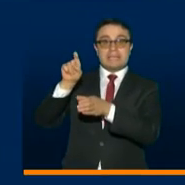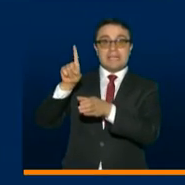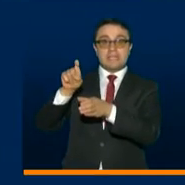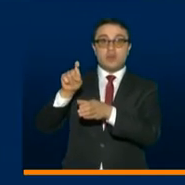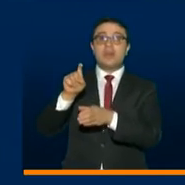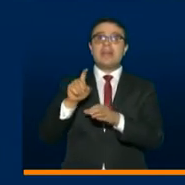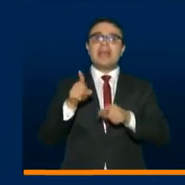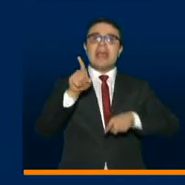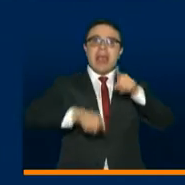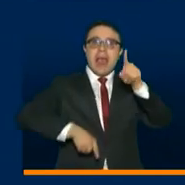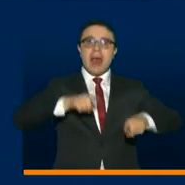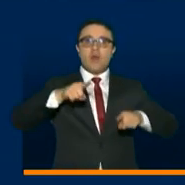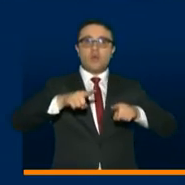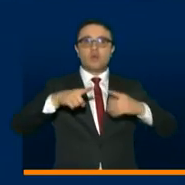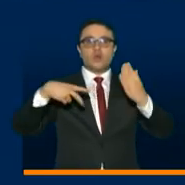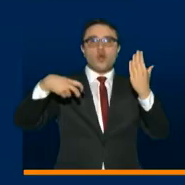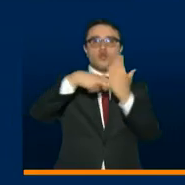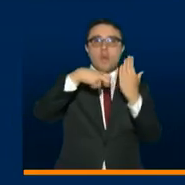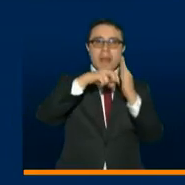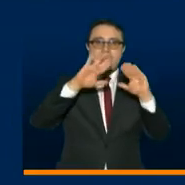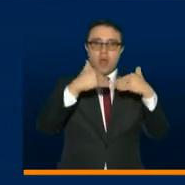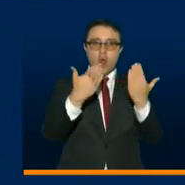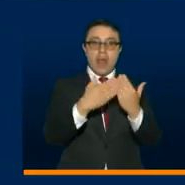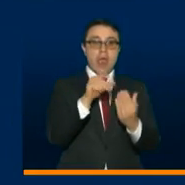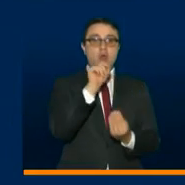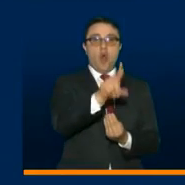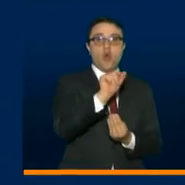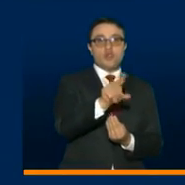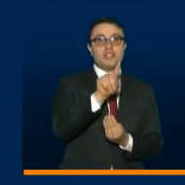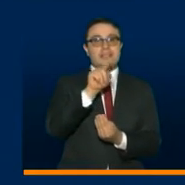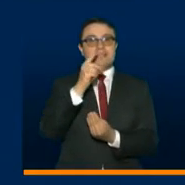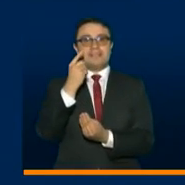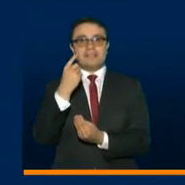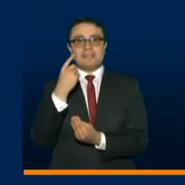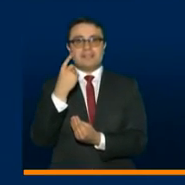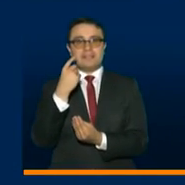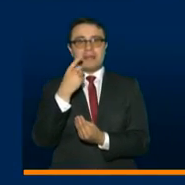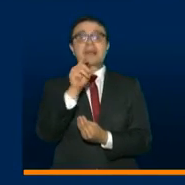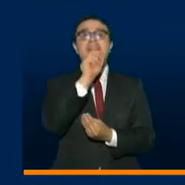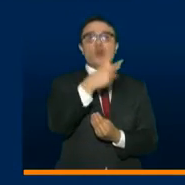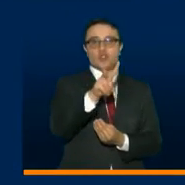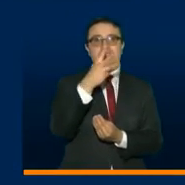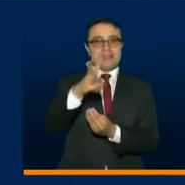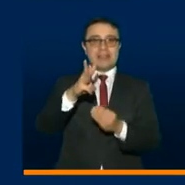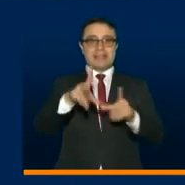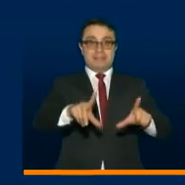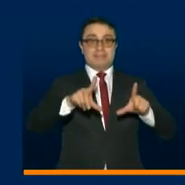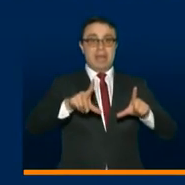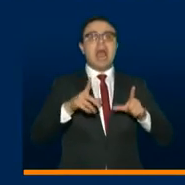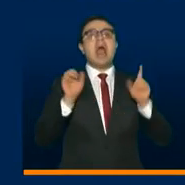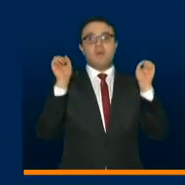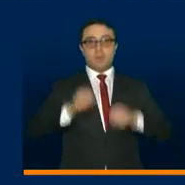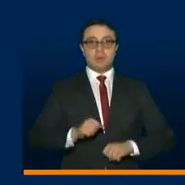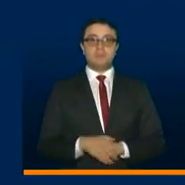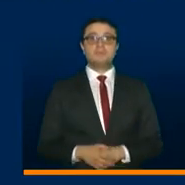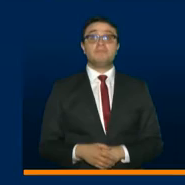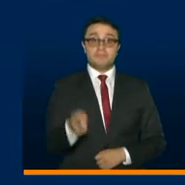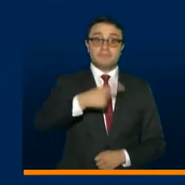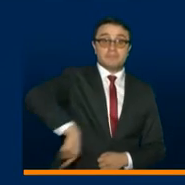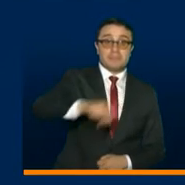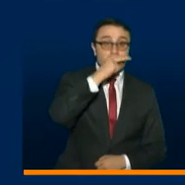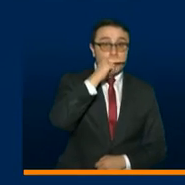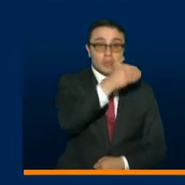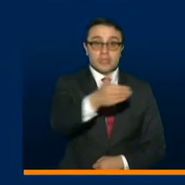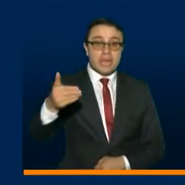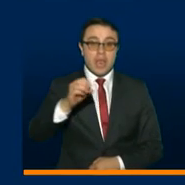y 13 de los ciclos complementarios. Para nosotros es una prioridad la garantía del derecho a la educación de los niños y